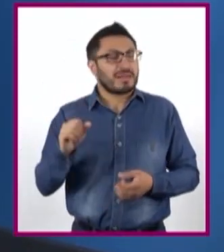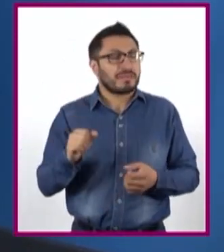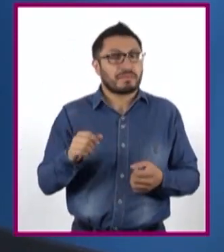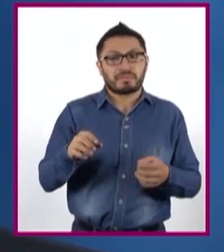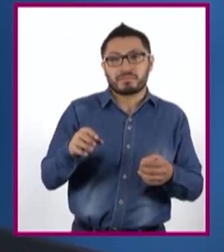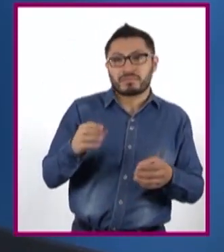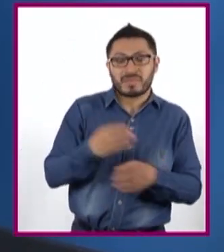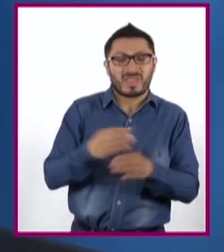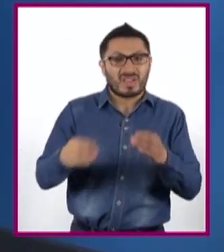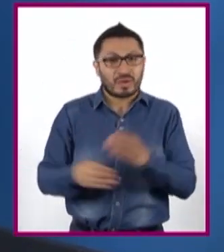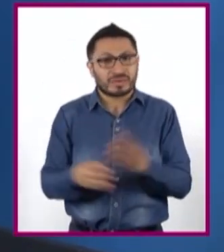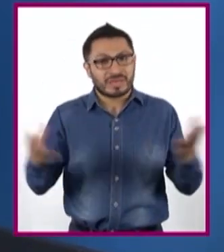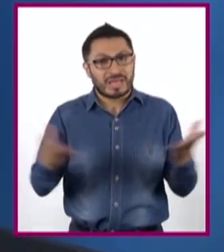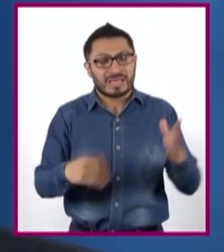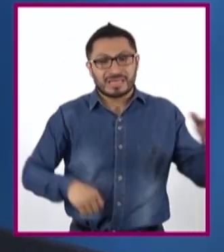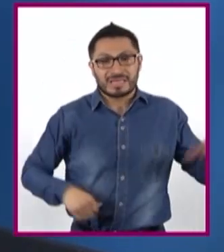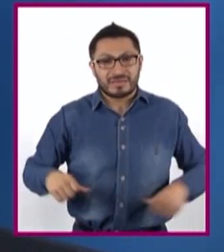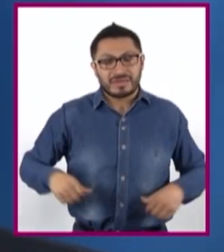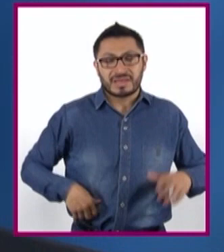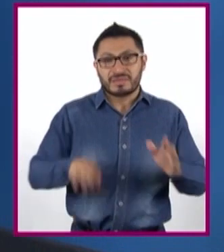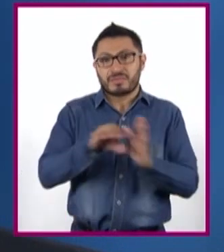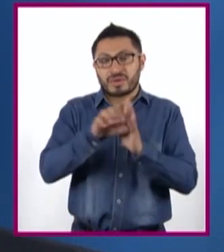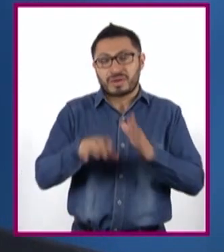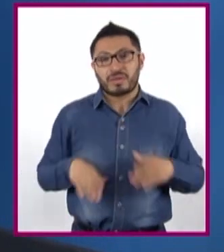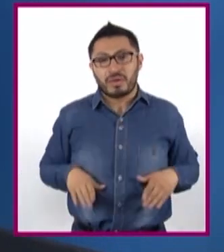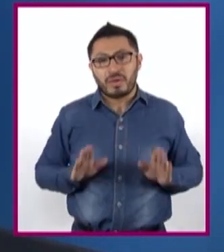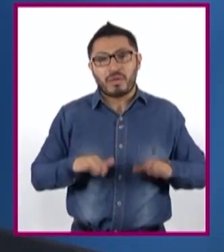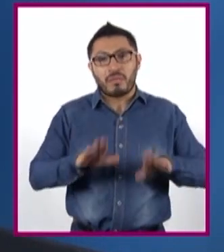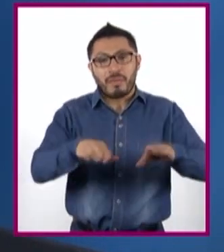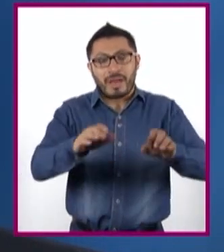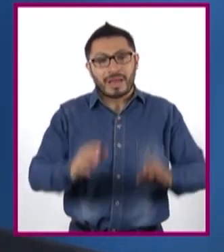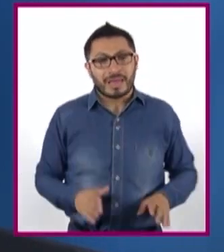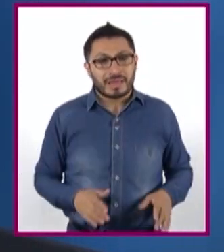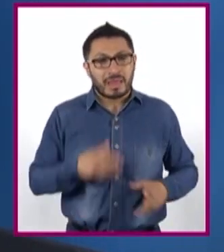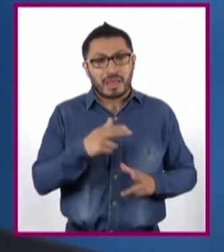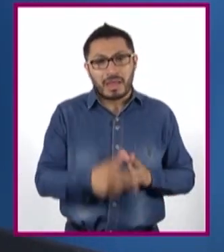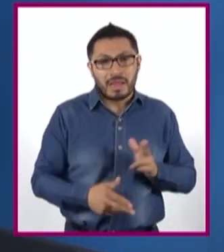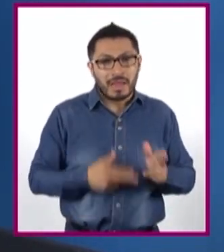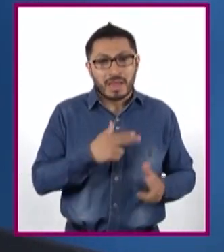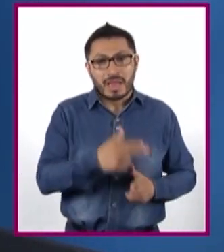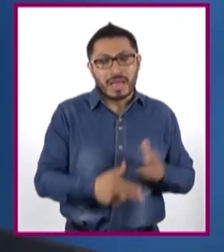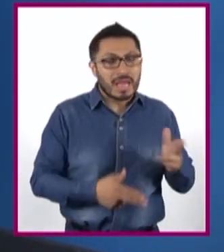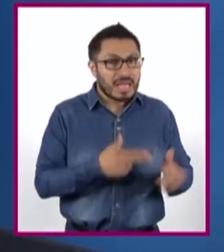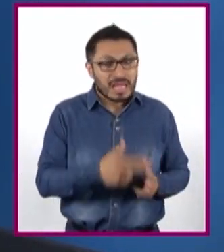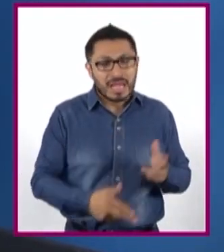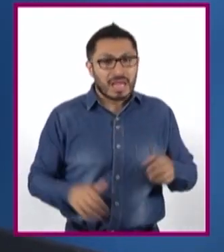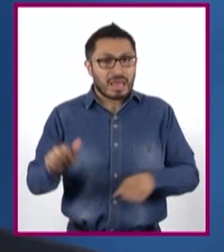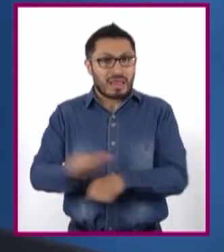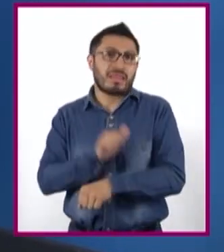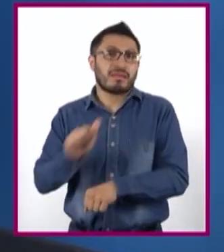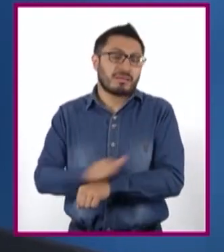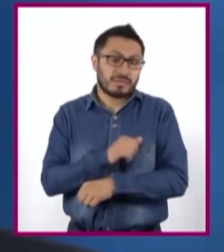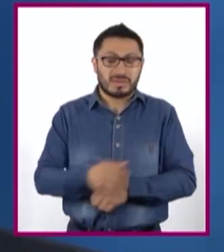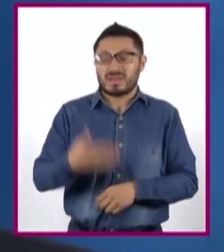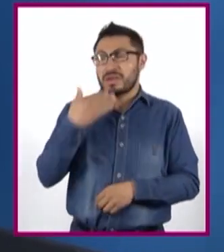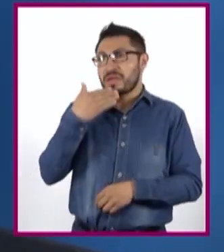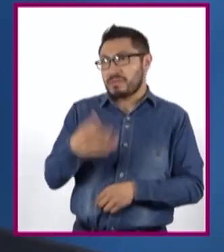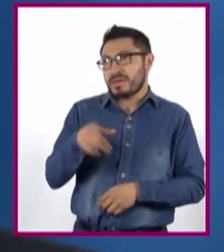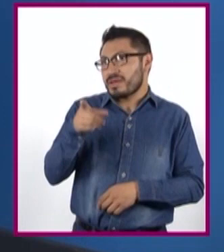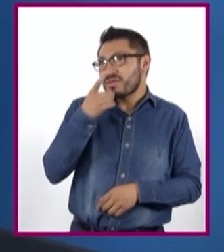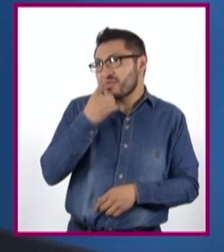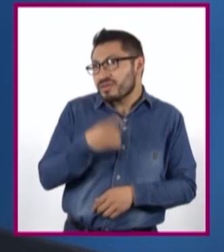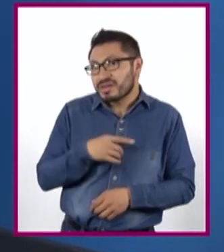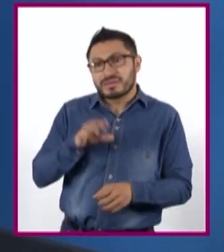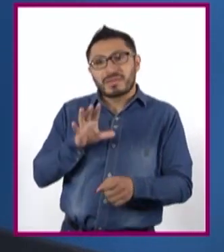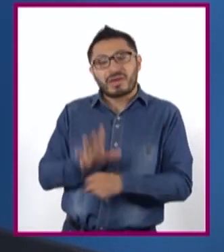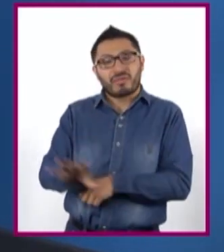ejemplo, una máquina de coser o un tren, incluso un automóvil. Muy bien. ¿Podrás decirme qué